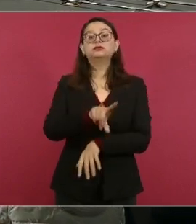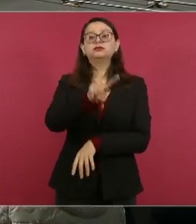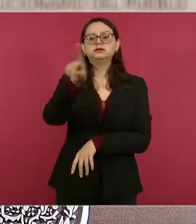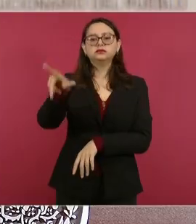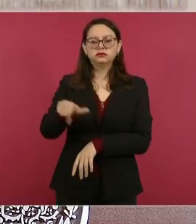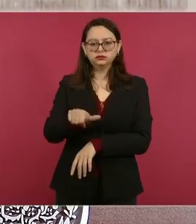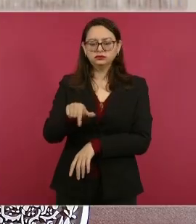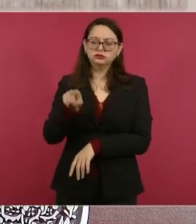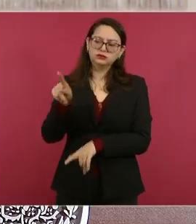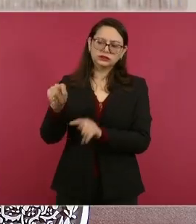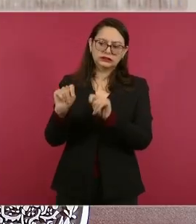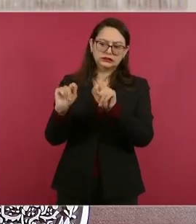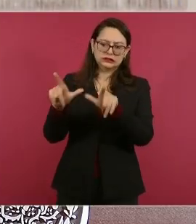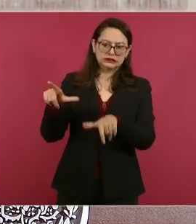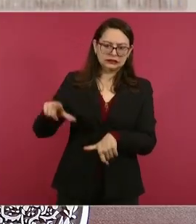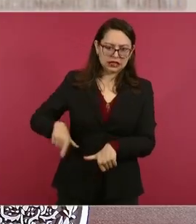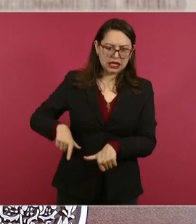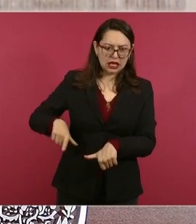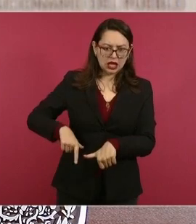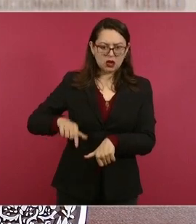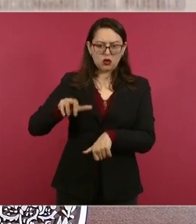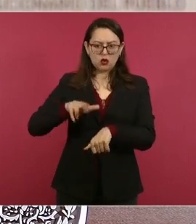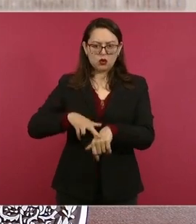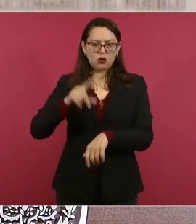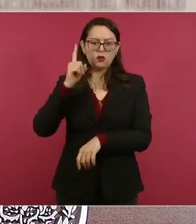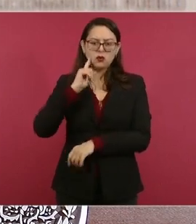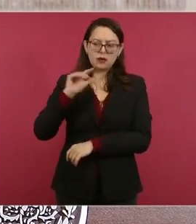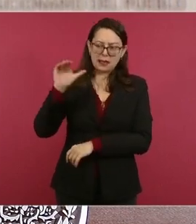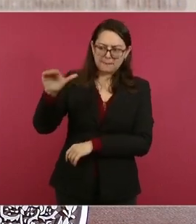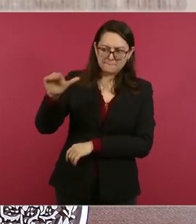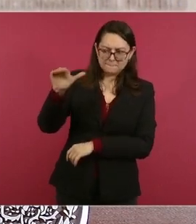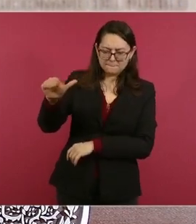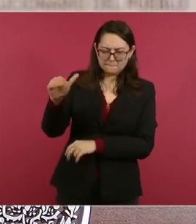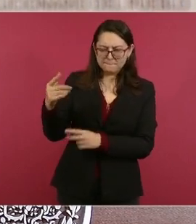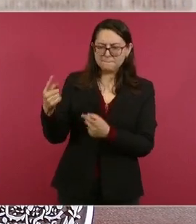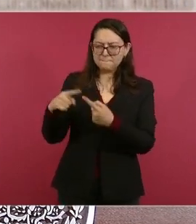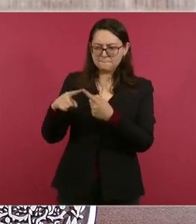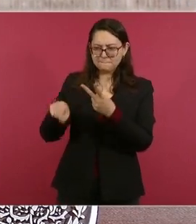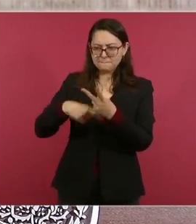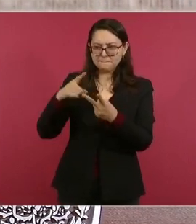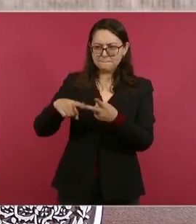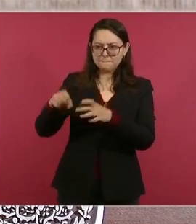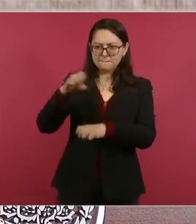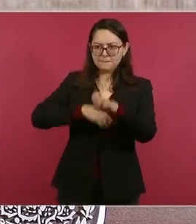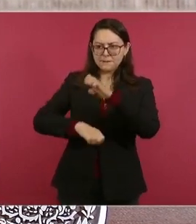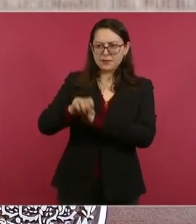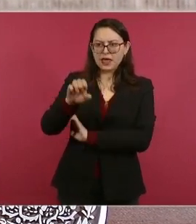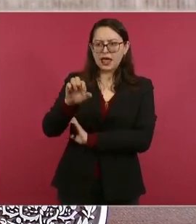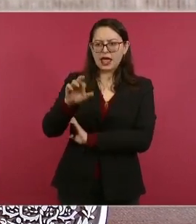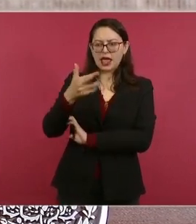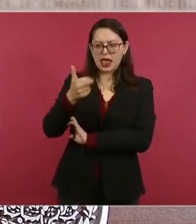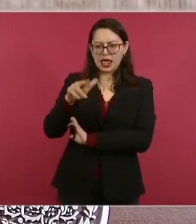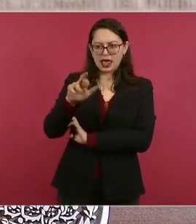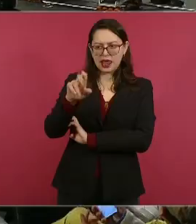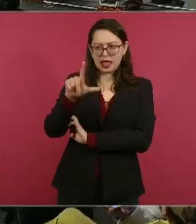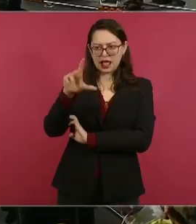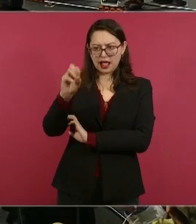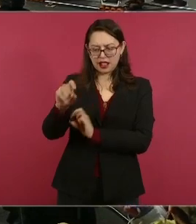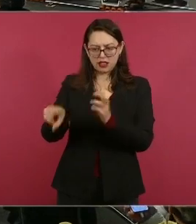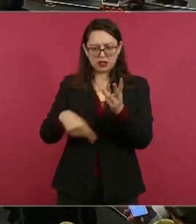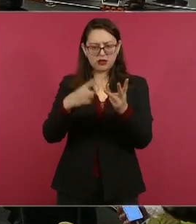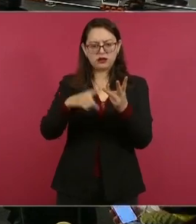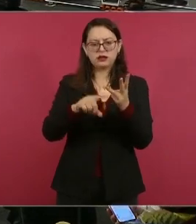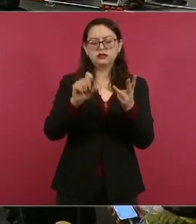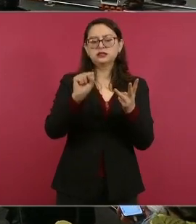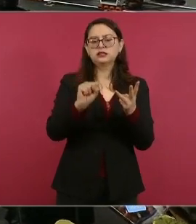buscó a la gobernadora de Tlaxcala, a la empresa del Heraldo y al sistema público de